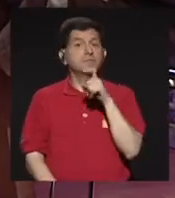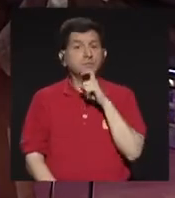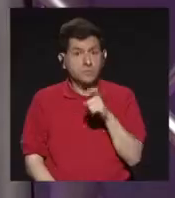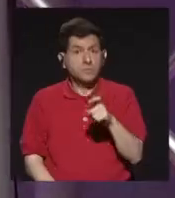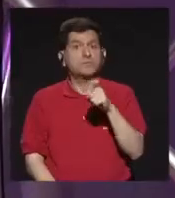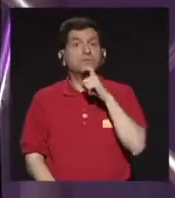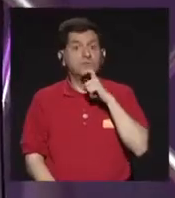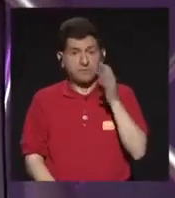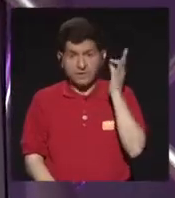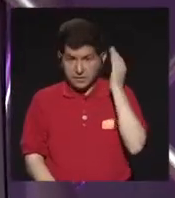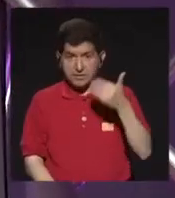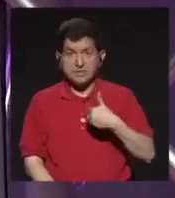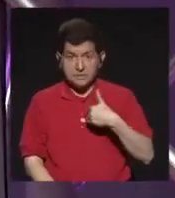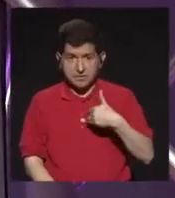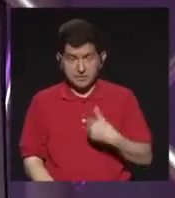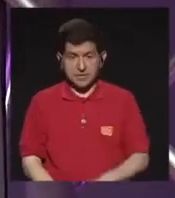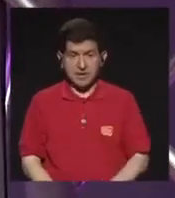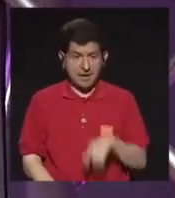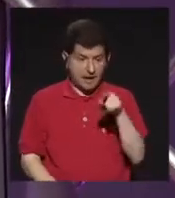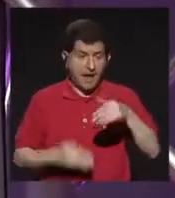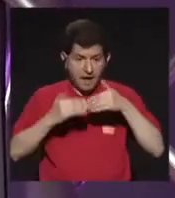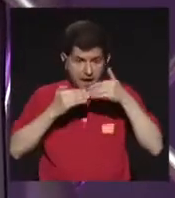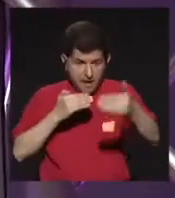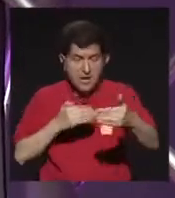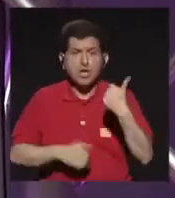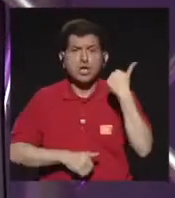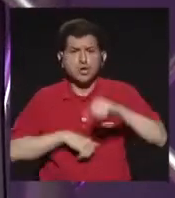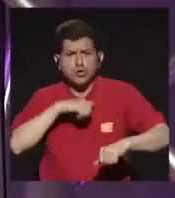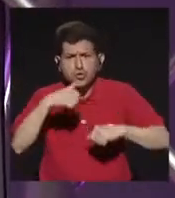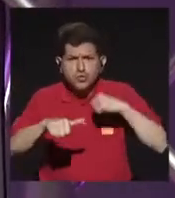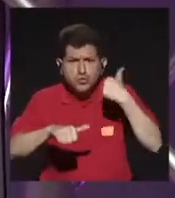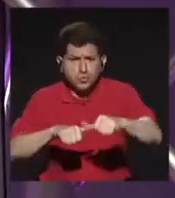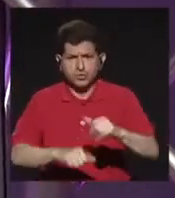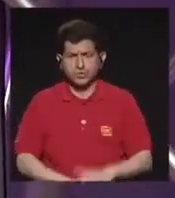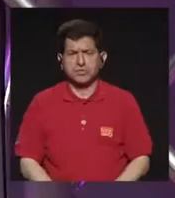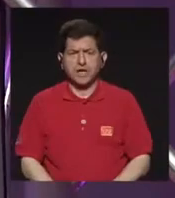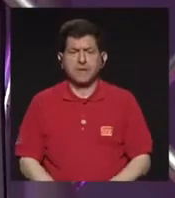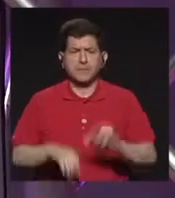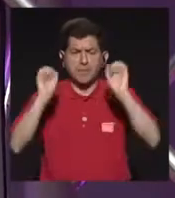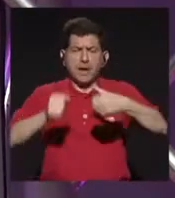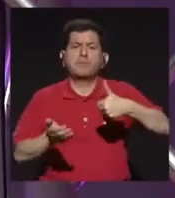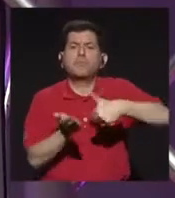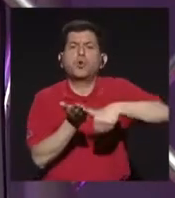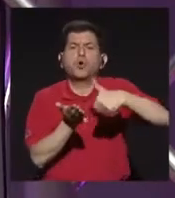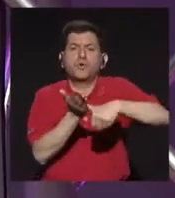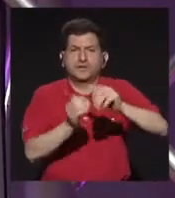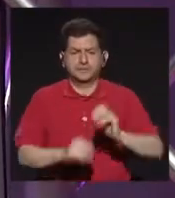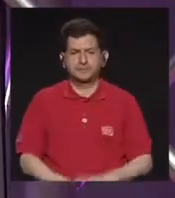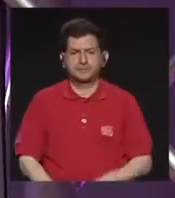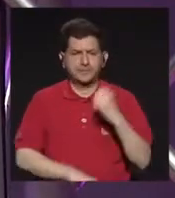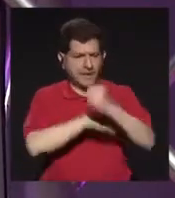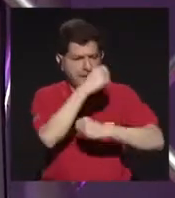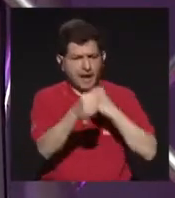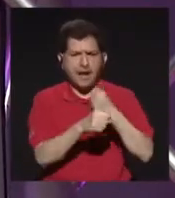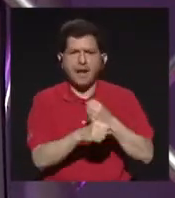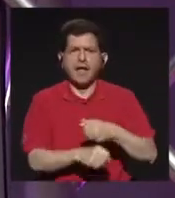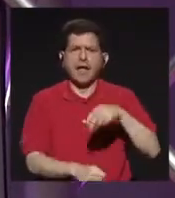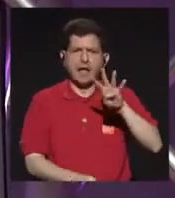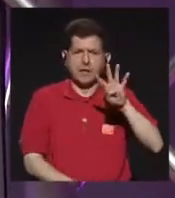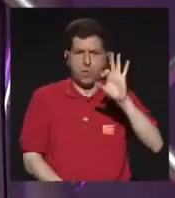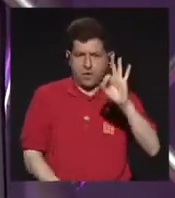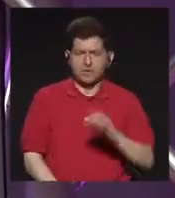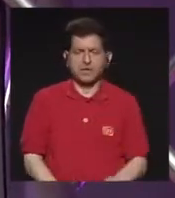ha tocado a las mujeres, que desde ahí tuvimos que luchar para emitir un voto. En el año